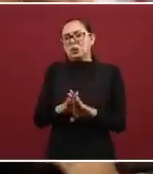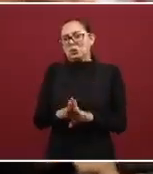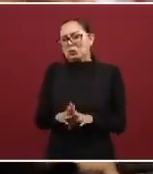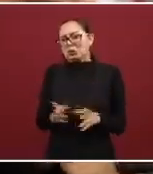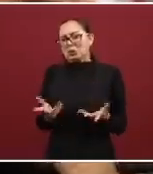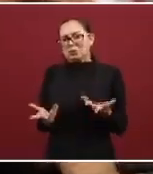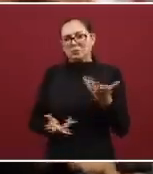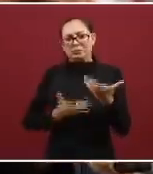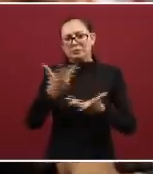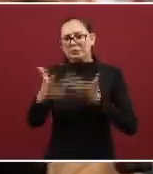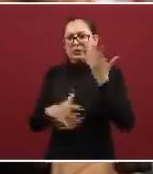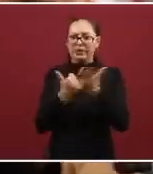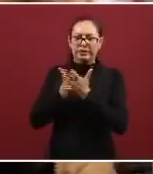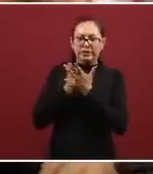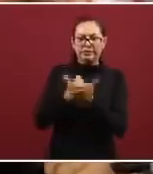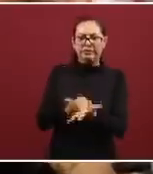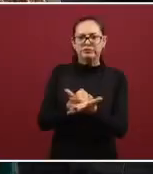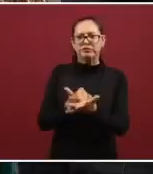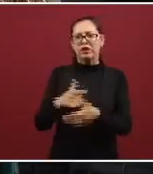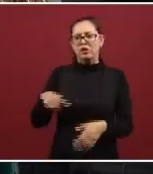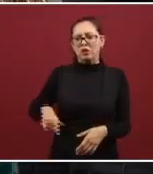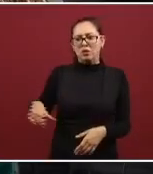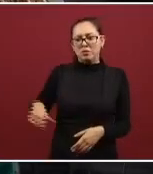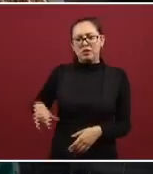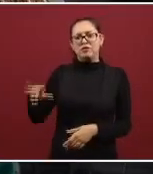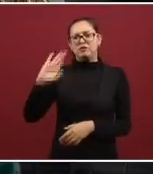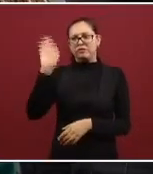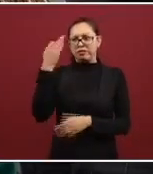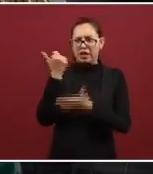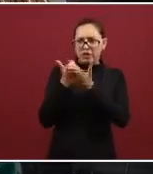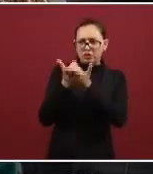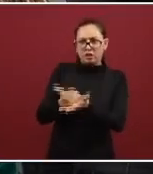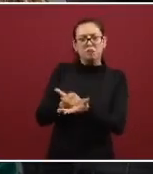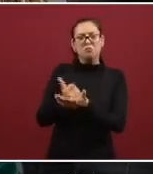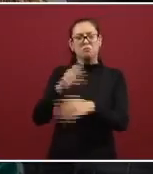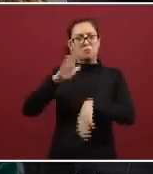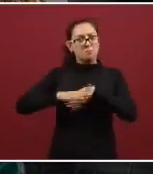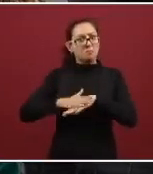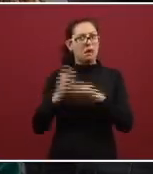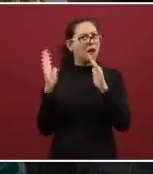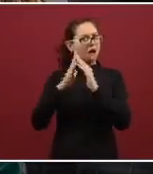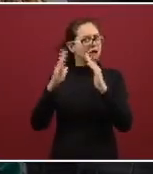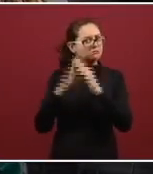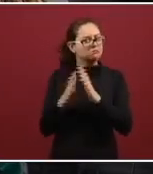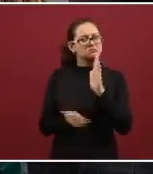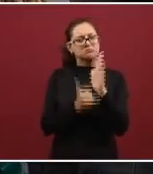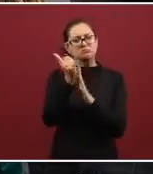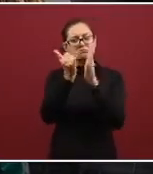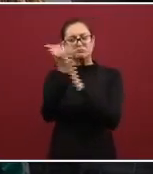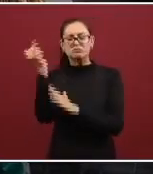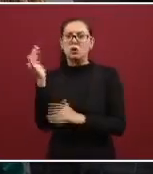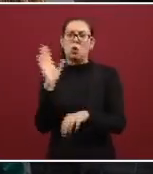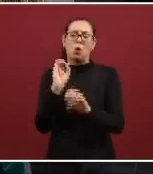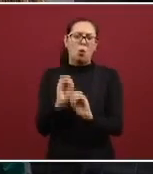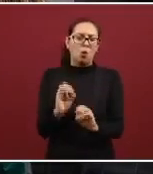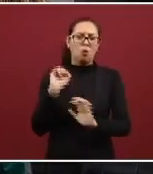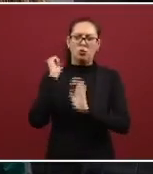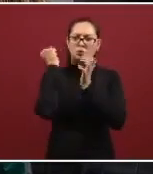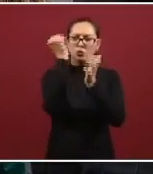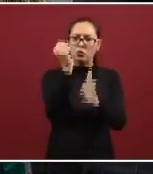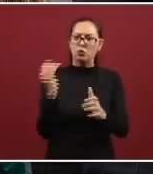a ayudar el gobierno federal? ¿Si se van a habilitar más albergues? O sea, ¿cómo se van a enviar recursos para